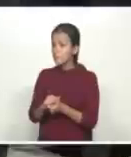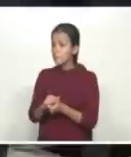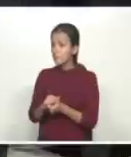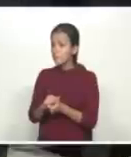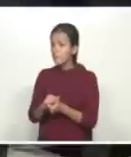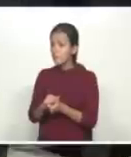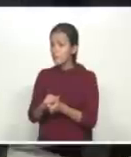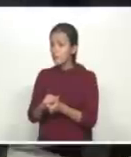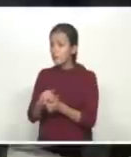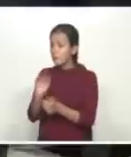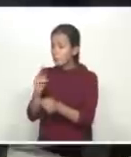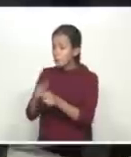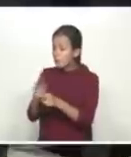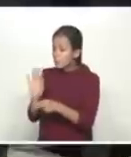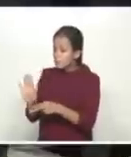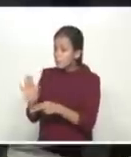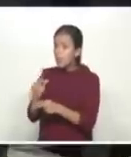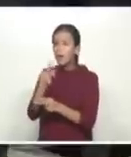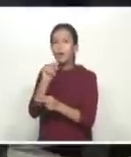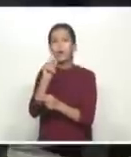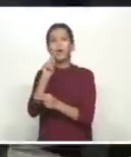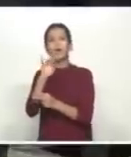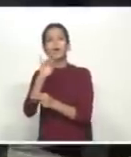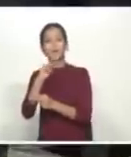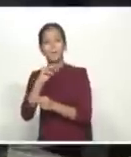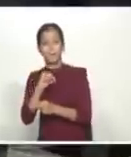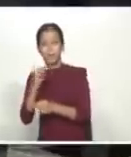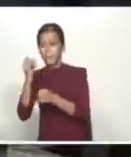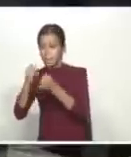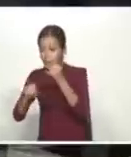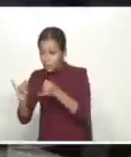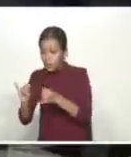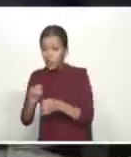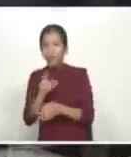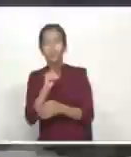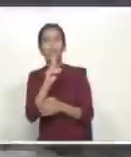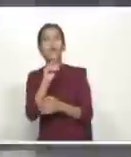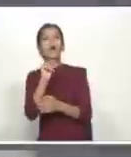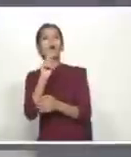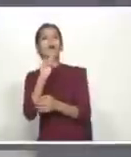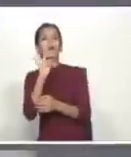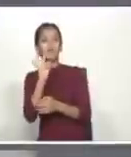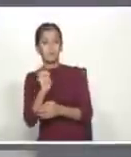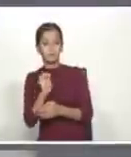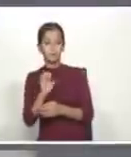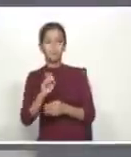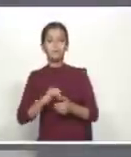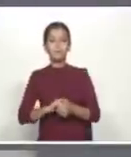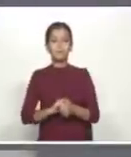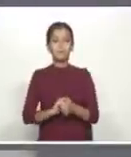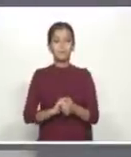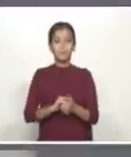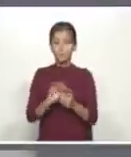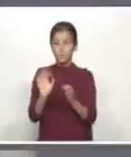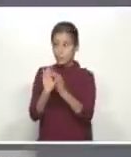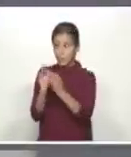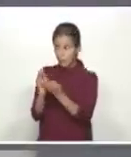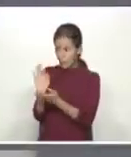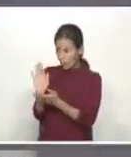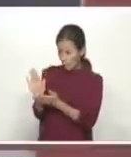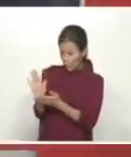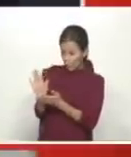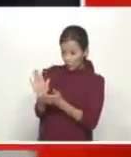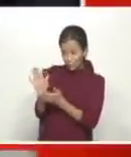es... Karim. ¿Y tu apellido? Duarte. ¿No es familia de Cristian Duarte, el